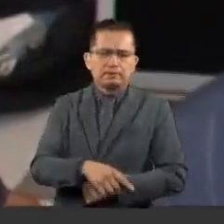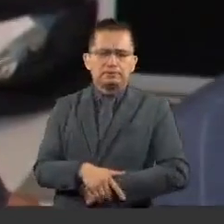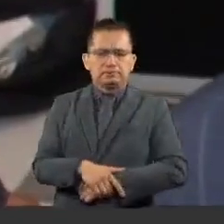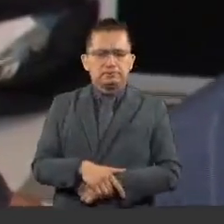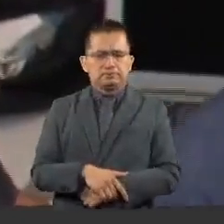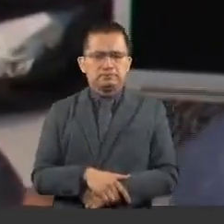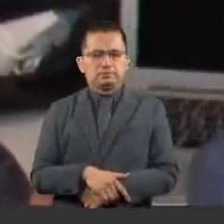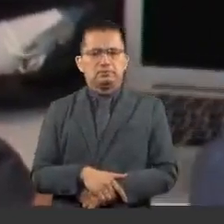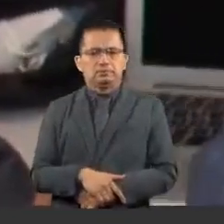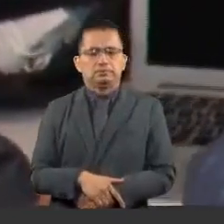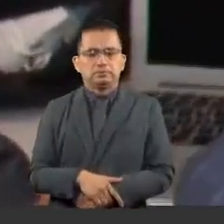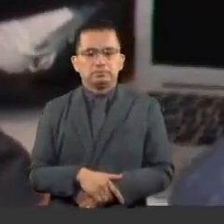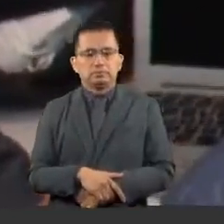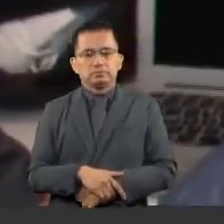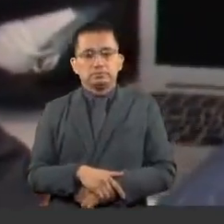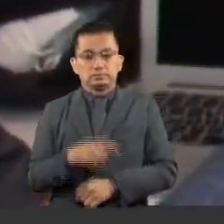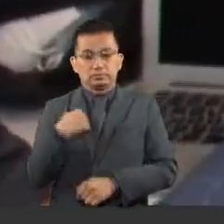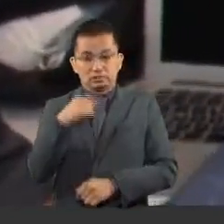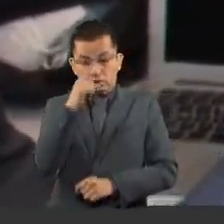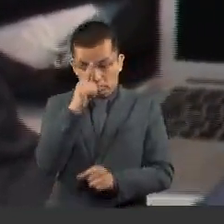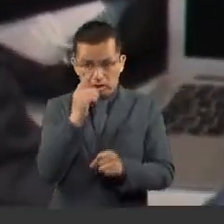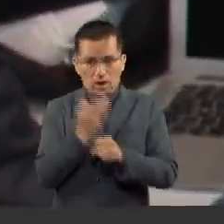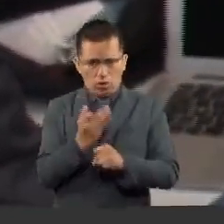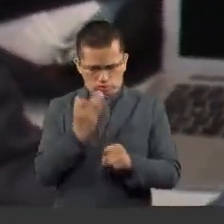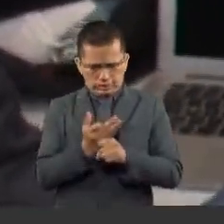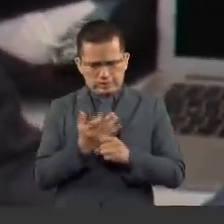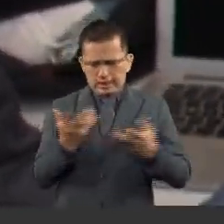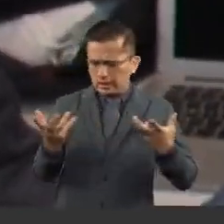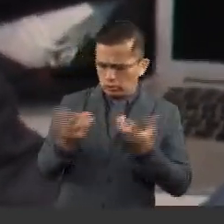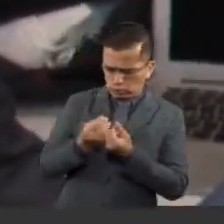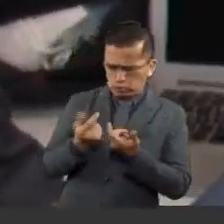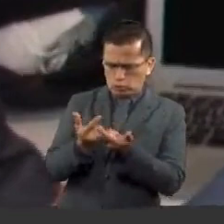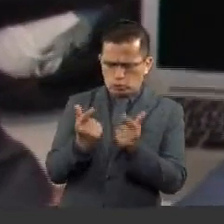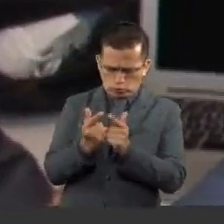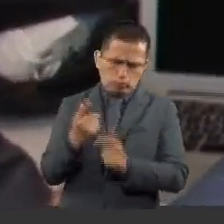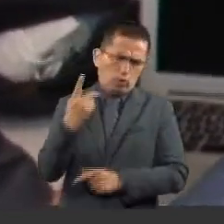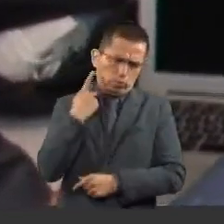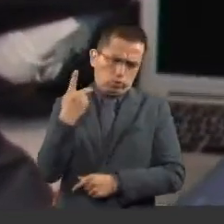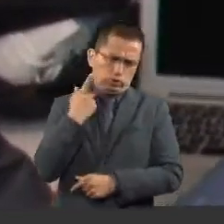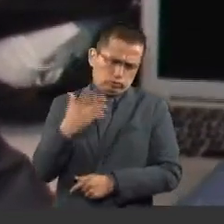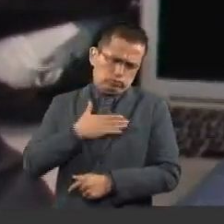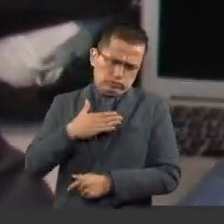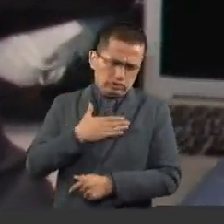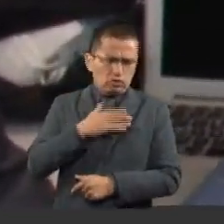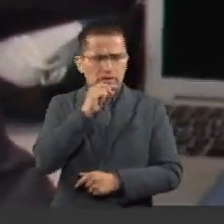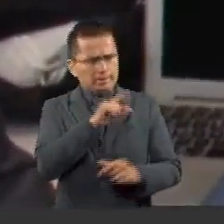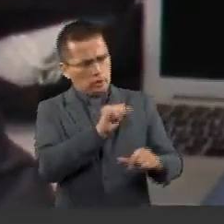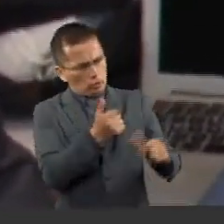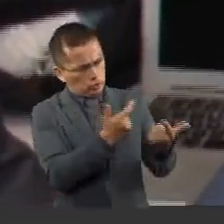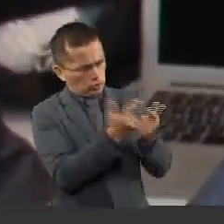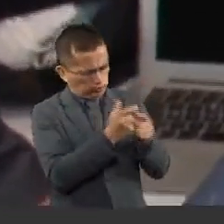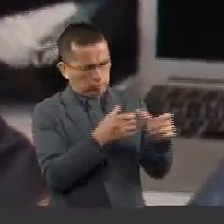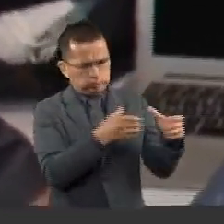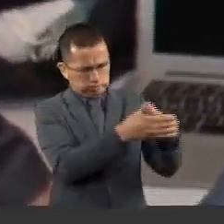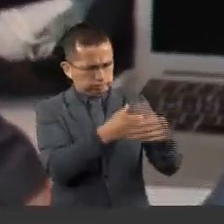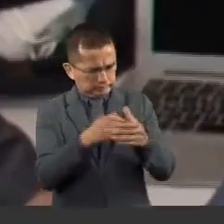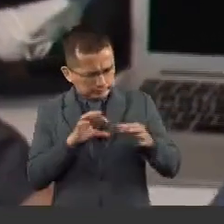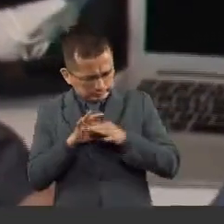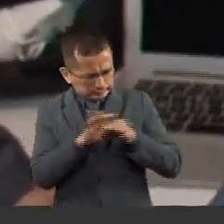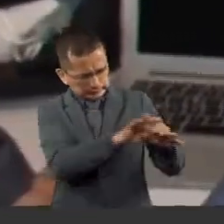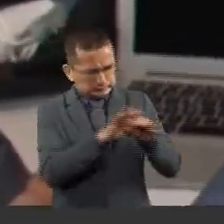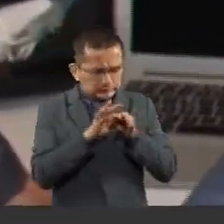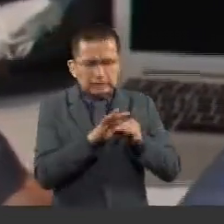Estoy optando junto con mi grupo parlamentario y los aliados en sacar solamente